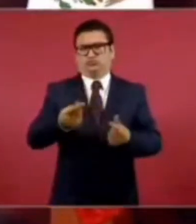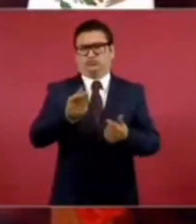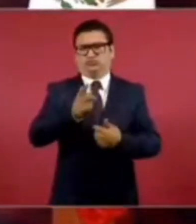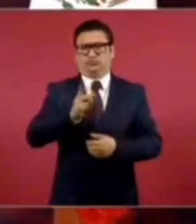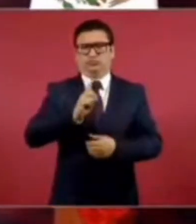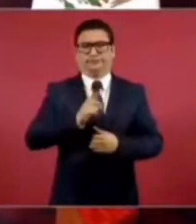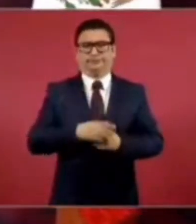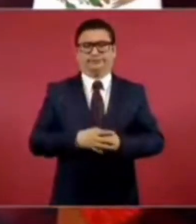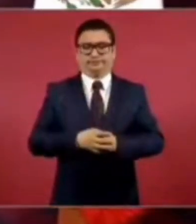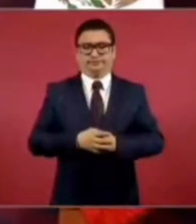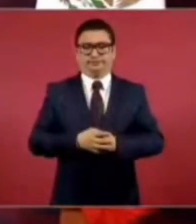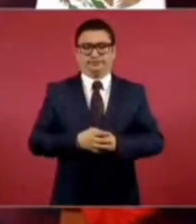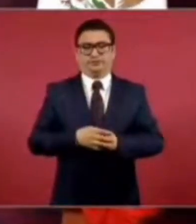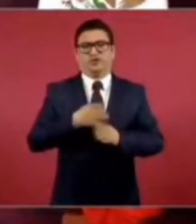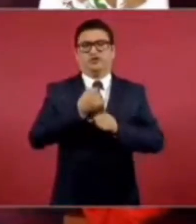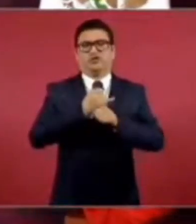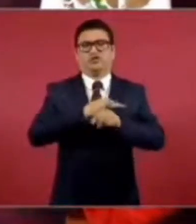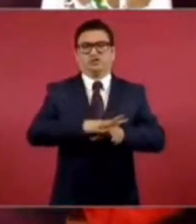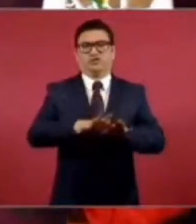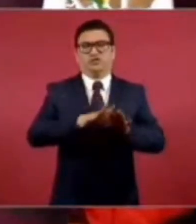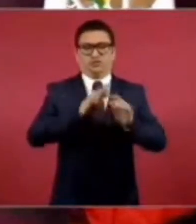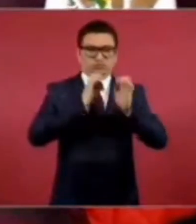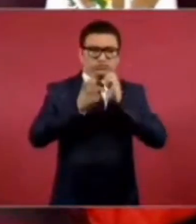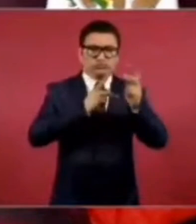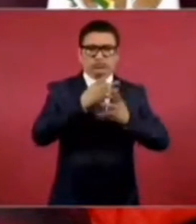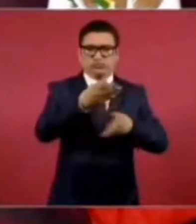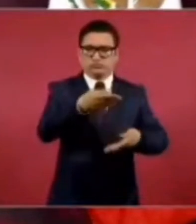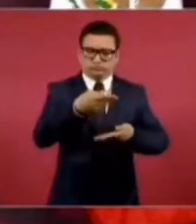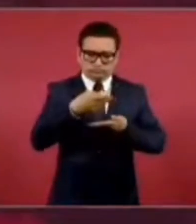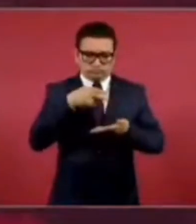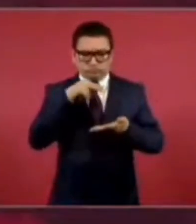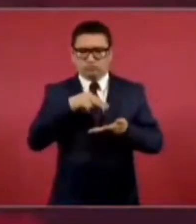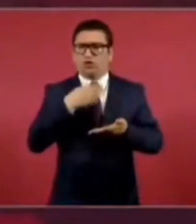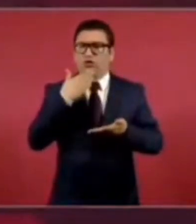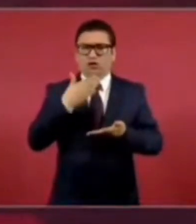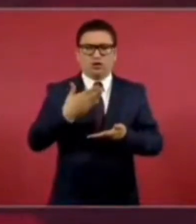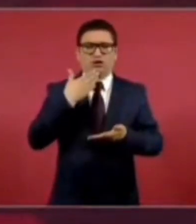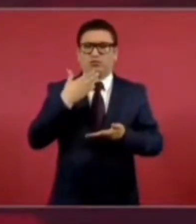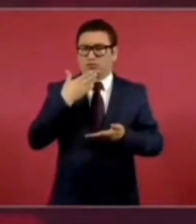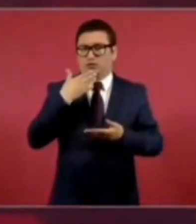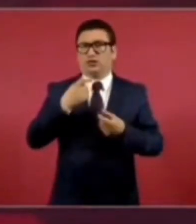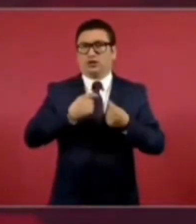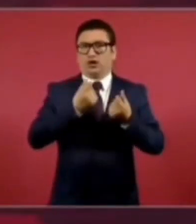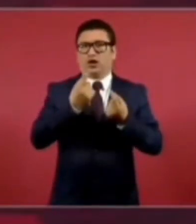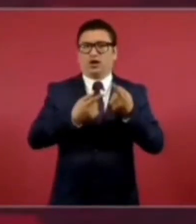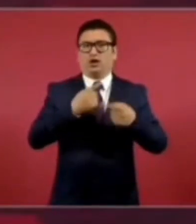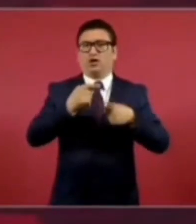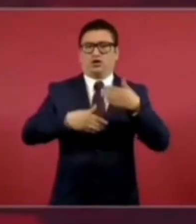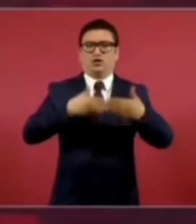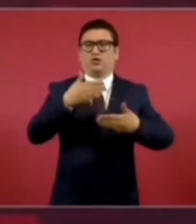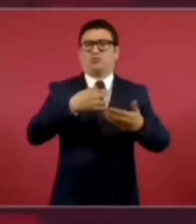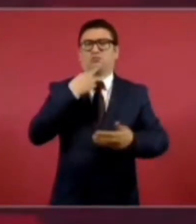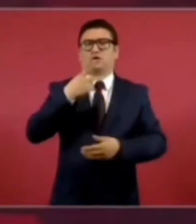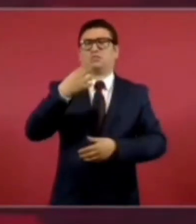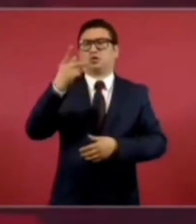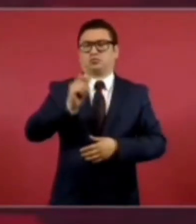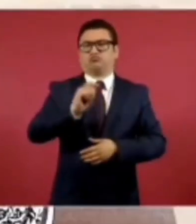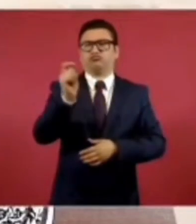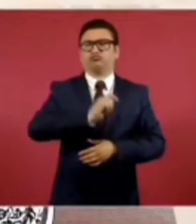eso y son buenas las las encuestas y son cada vez más profesionales los